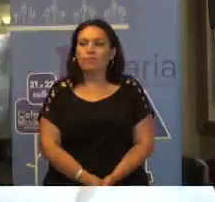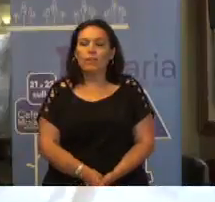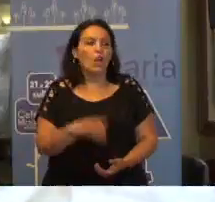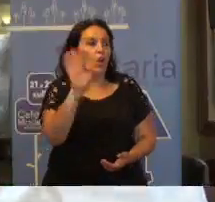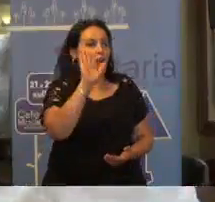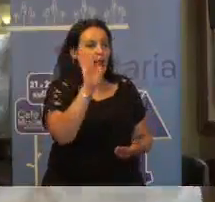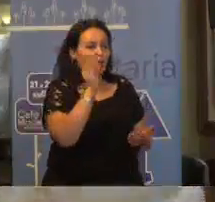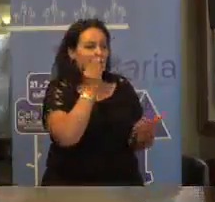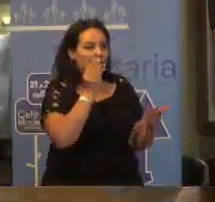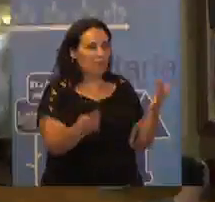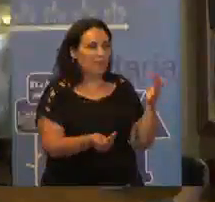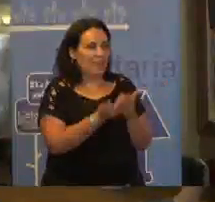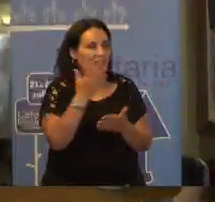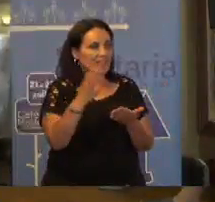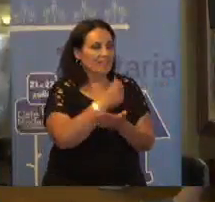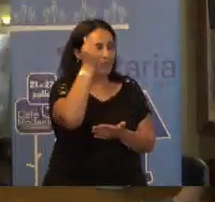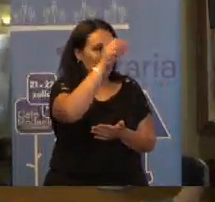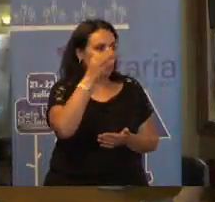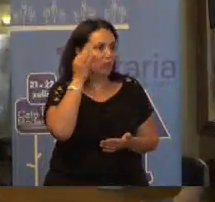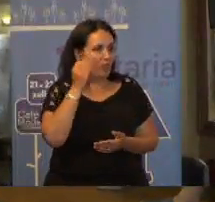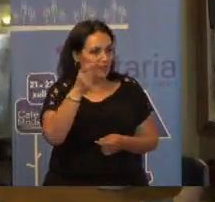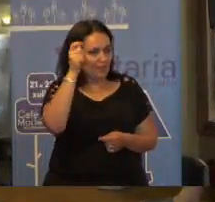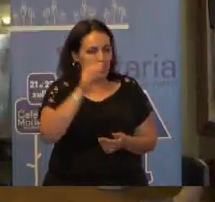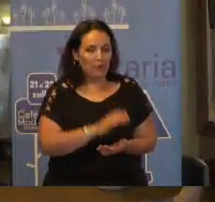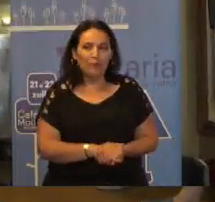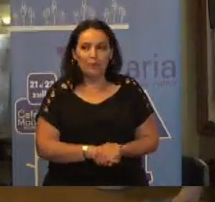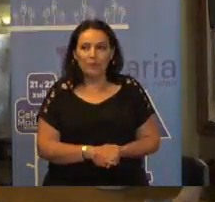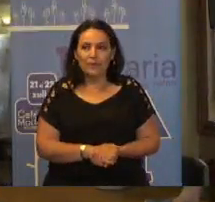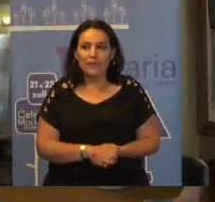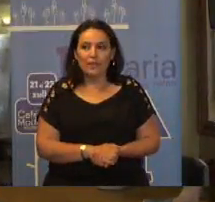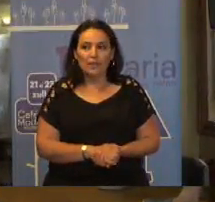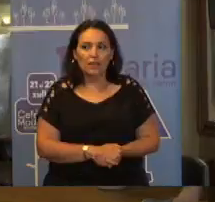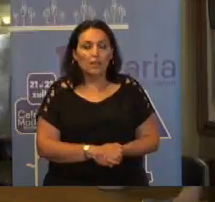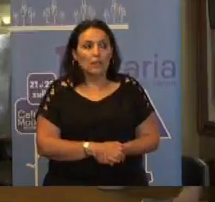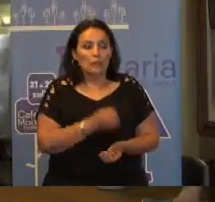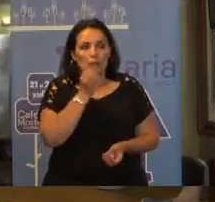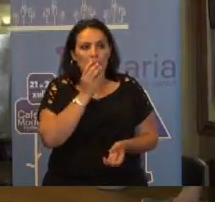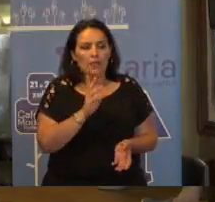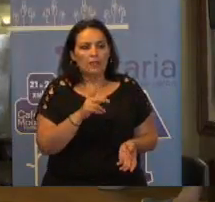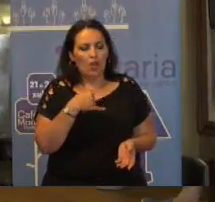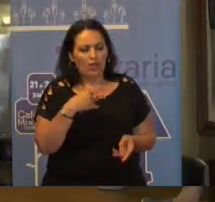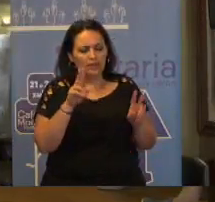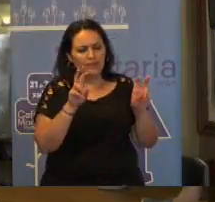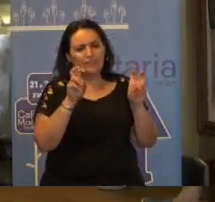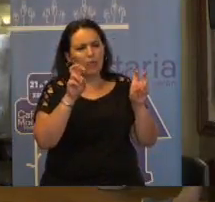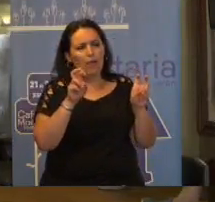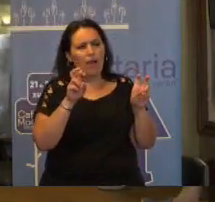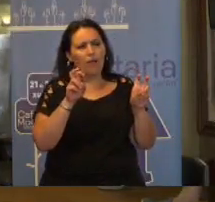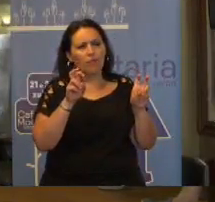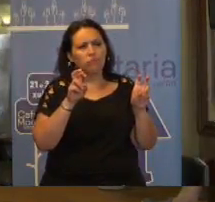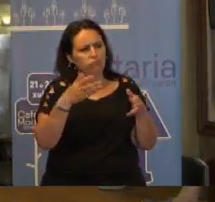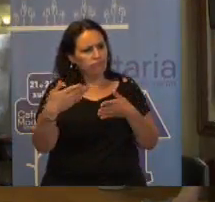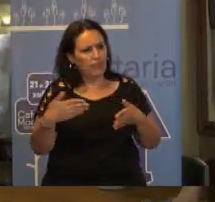Hola, bons días a todos e a todas que ainda nos saludaran. Ben, estamos falando de camiño